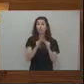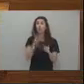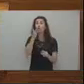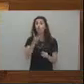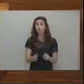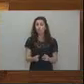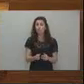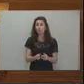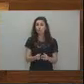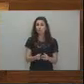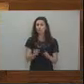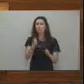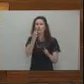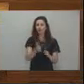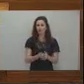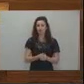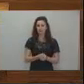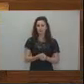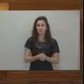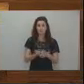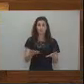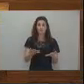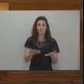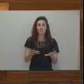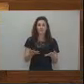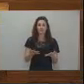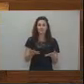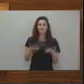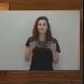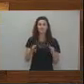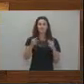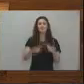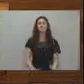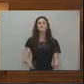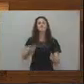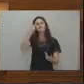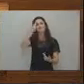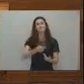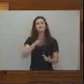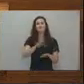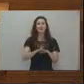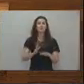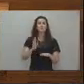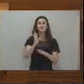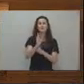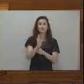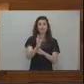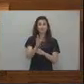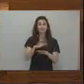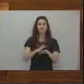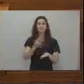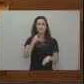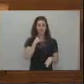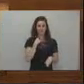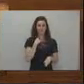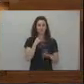todas formas, para ir terminando, yo creo que hay que respetar incluso a quien se presenta para perder, y más cuando venimos